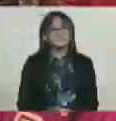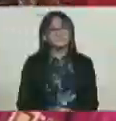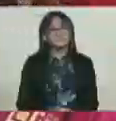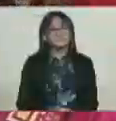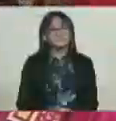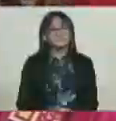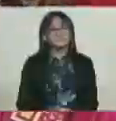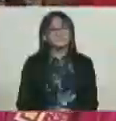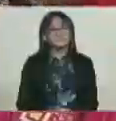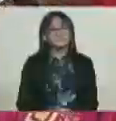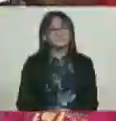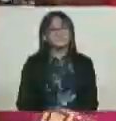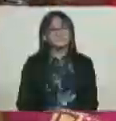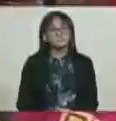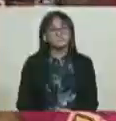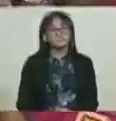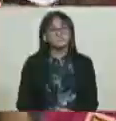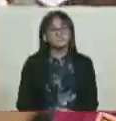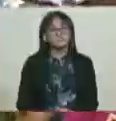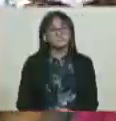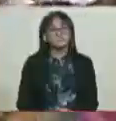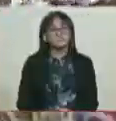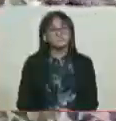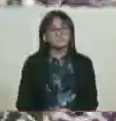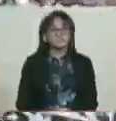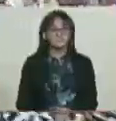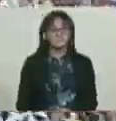amigos favoritos